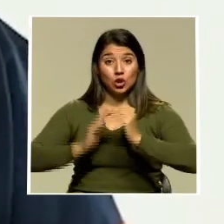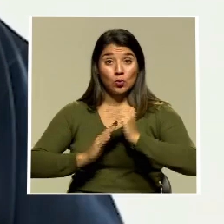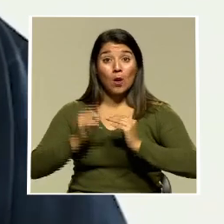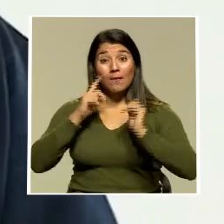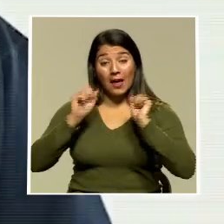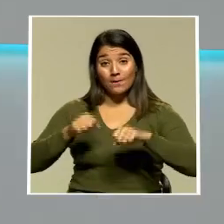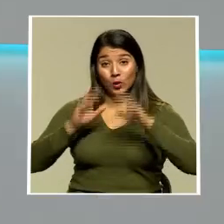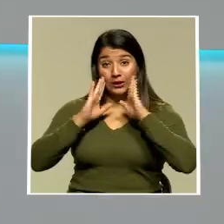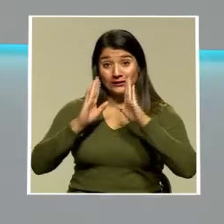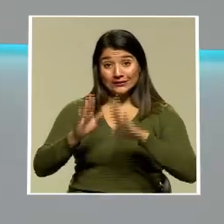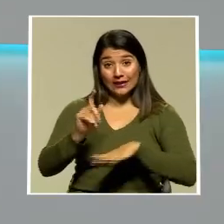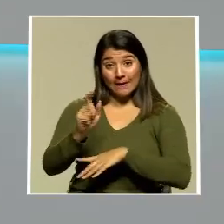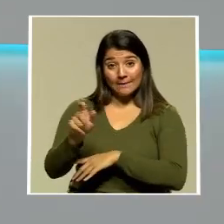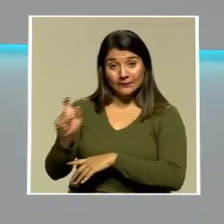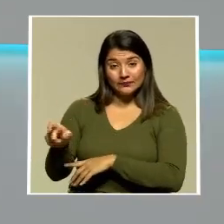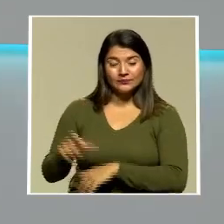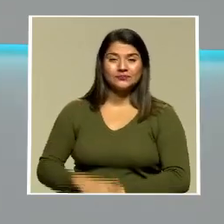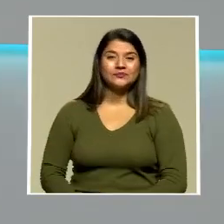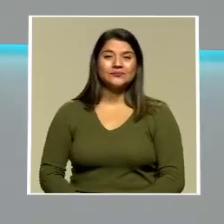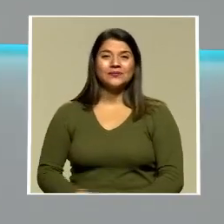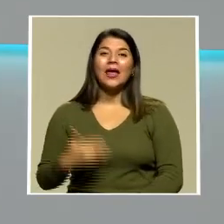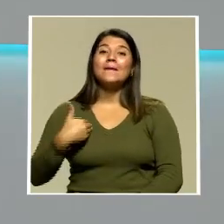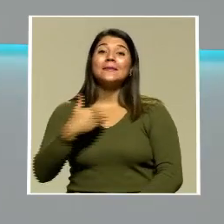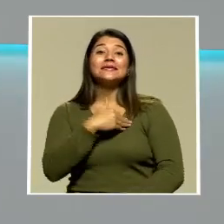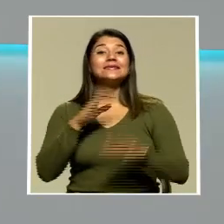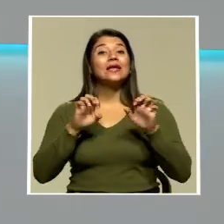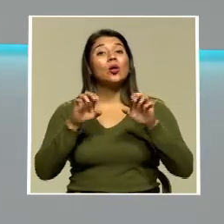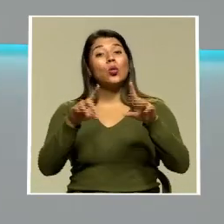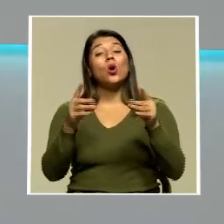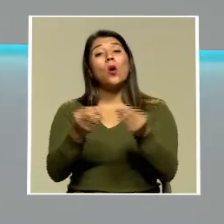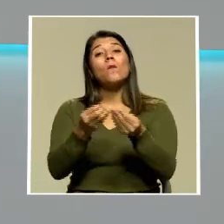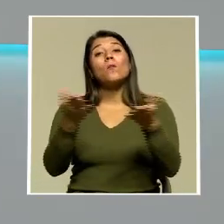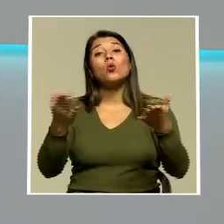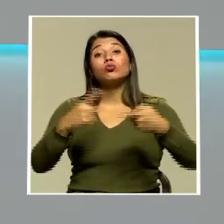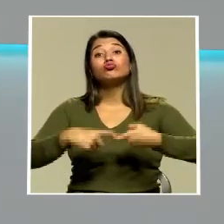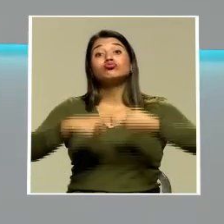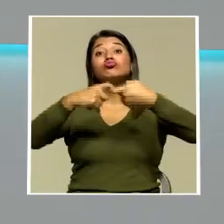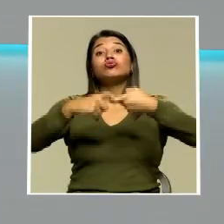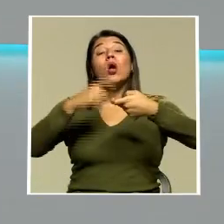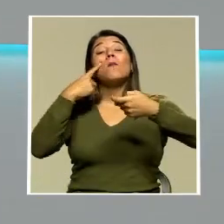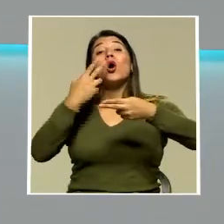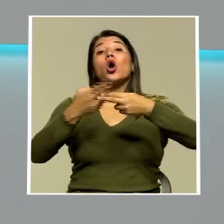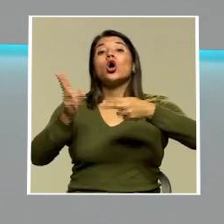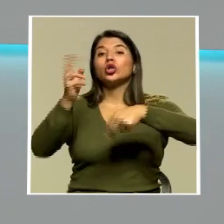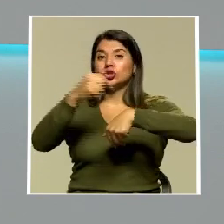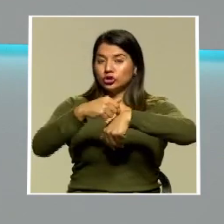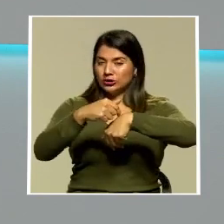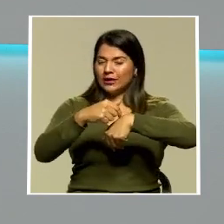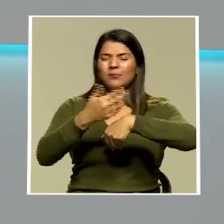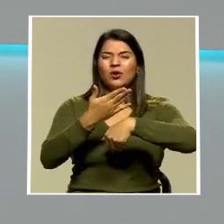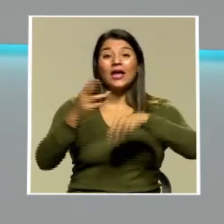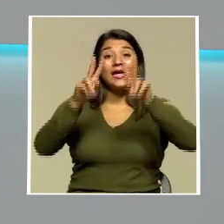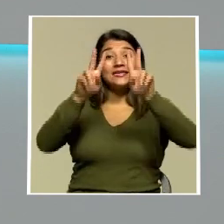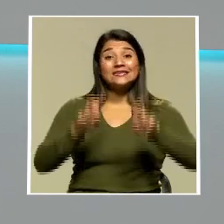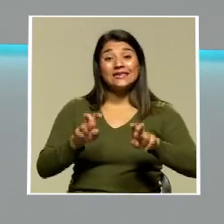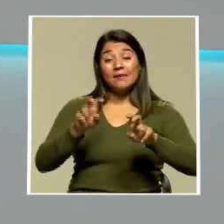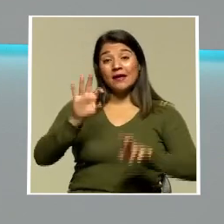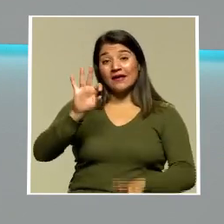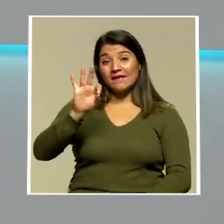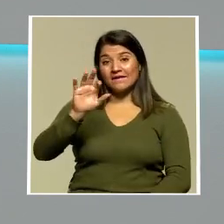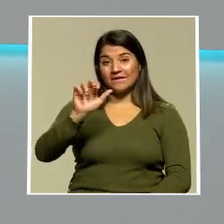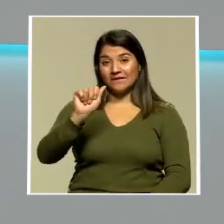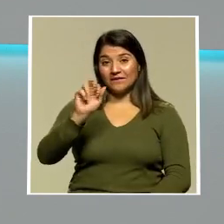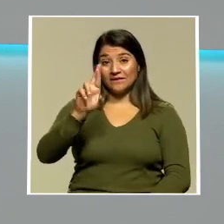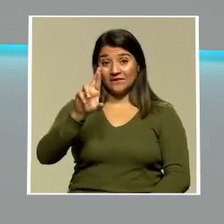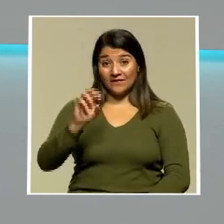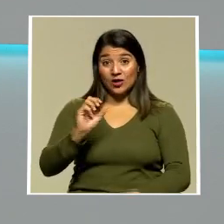cada uno de estos territorios. El Ministerio de Educación Pública suspendió de forma temporal las pruebas FARO que estaban programadas para